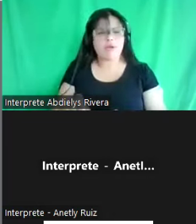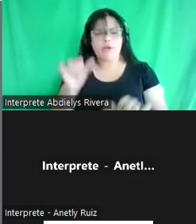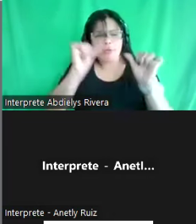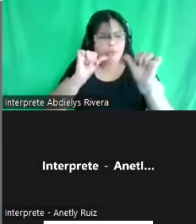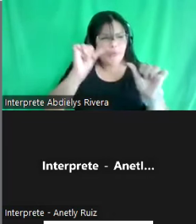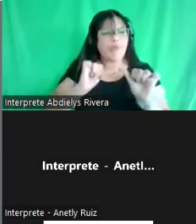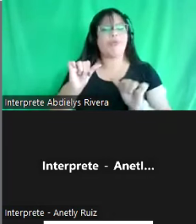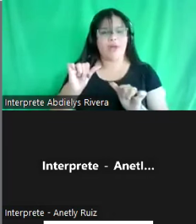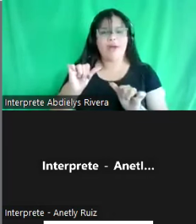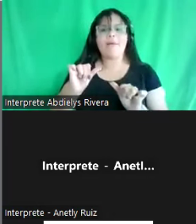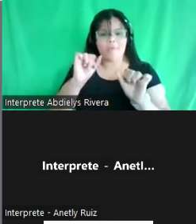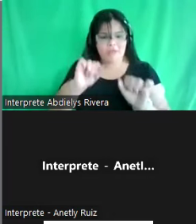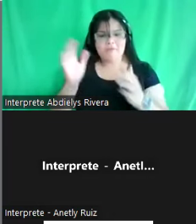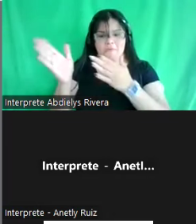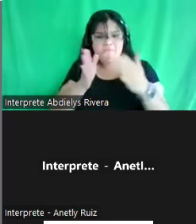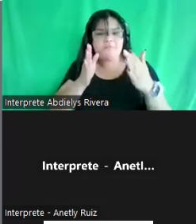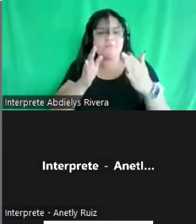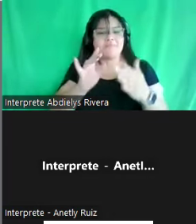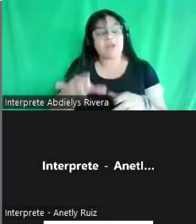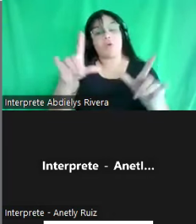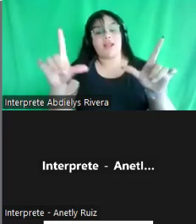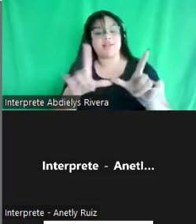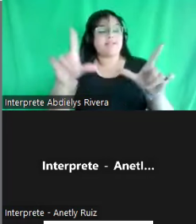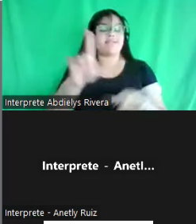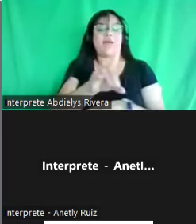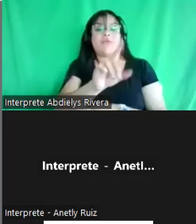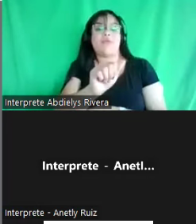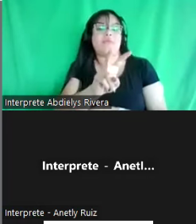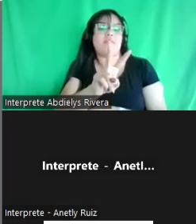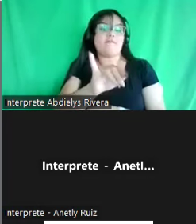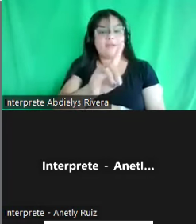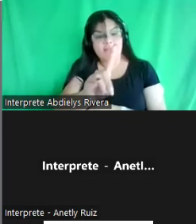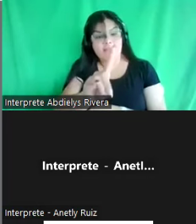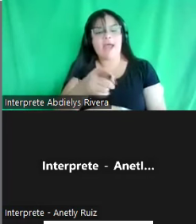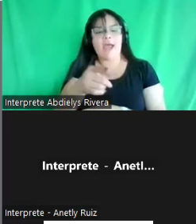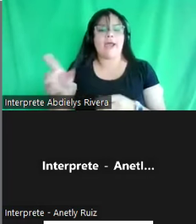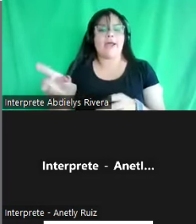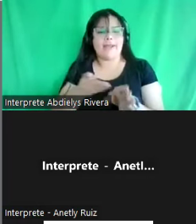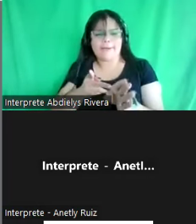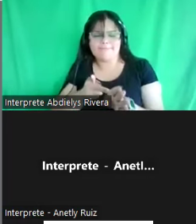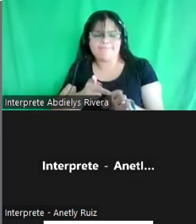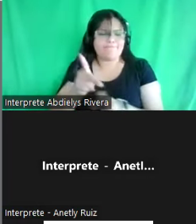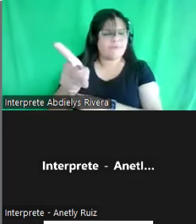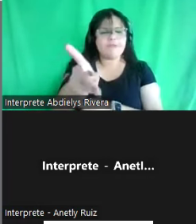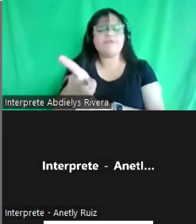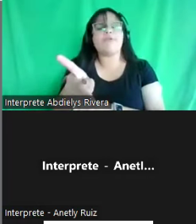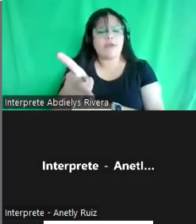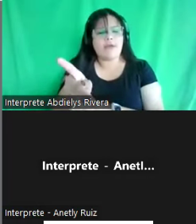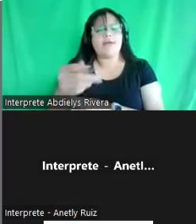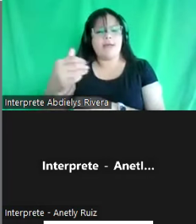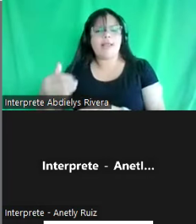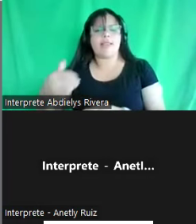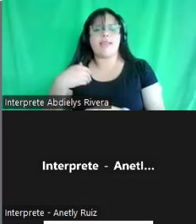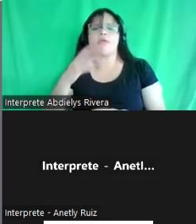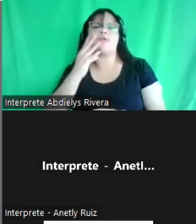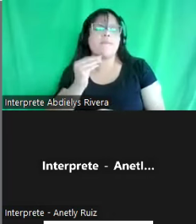es experto en planificación, así que entendemos que él va a tener, ¿verdad?, las herramientas para compartir con nosotros basado